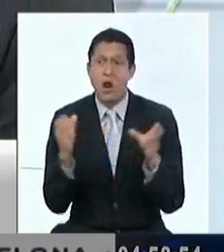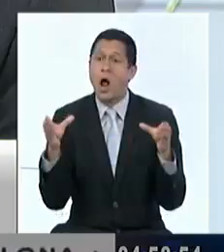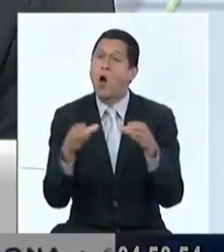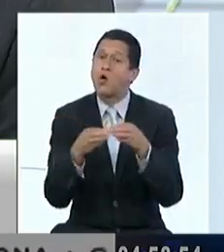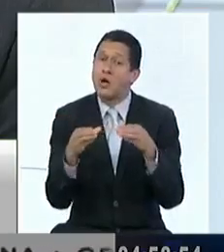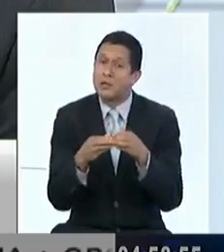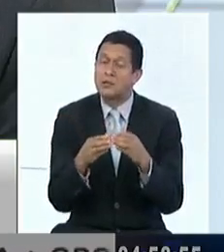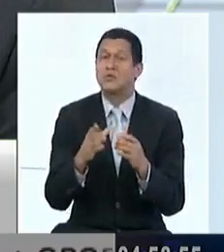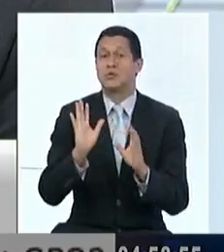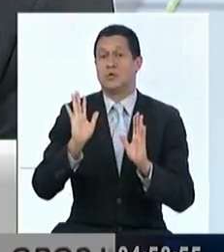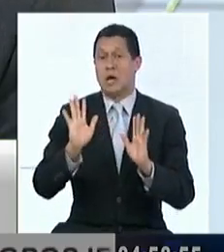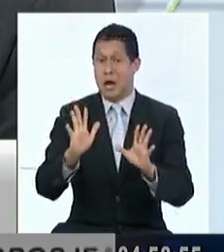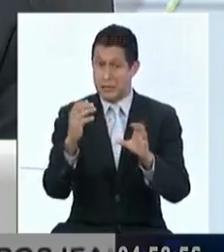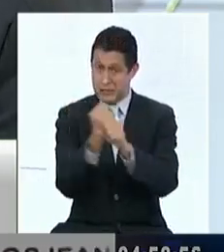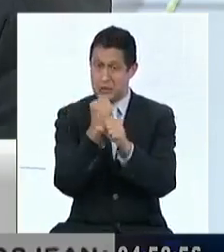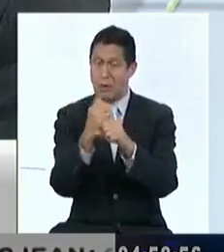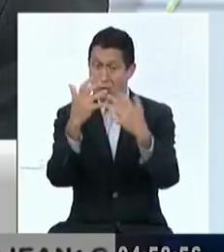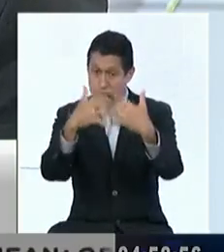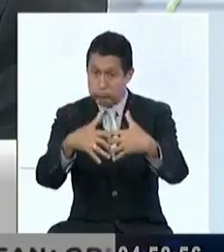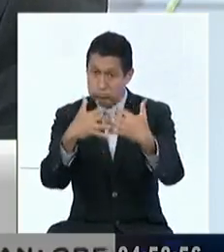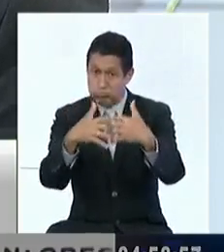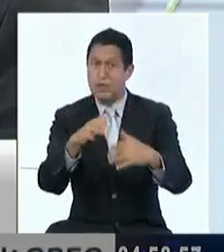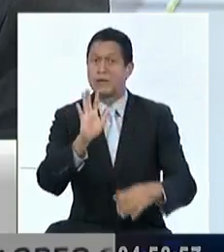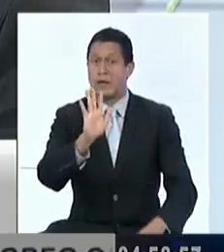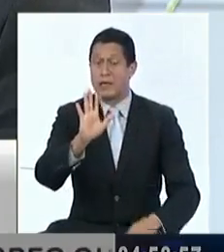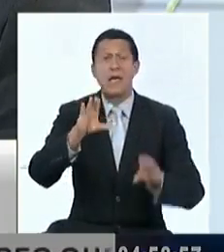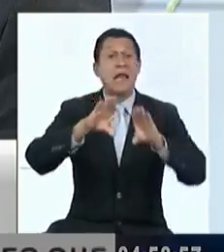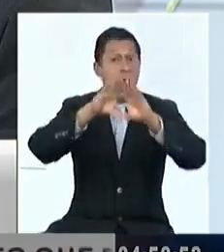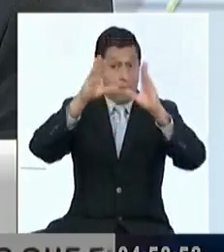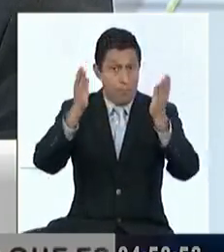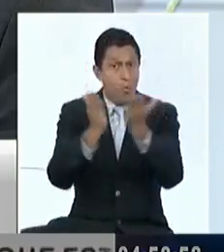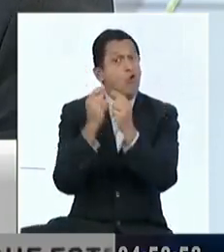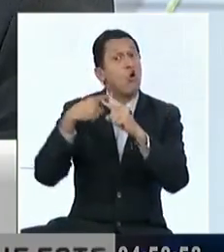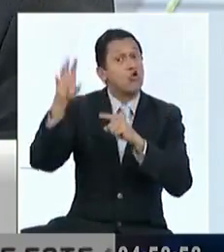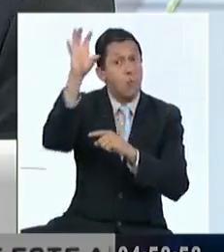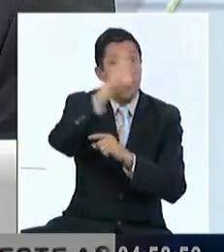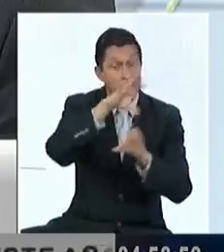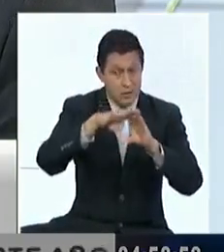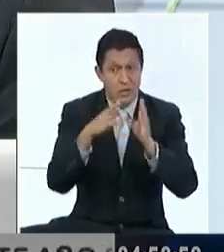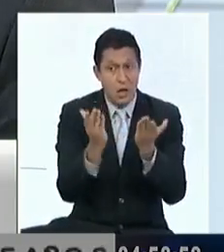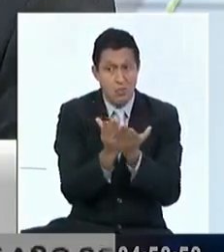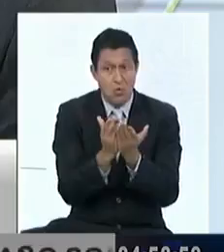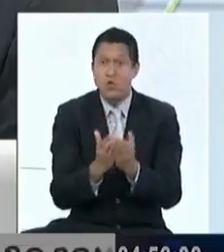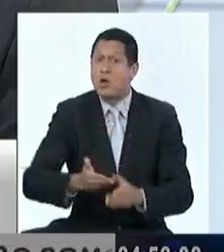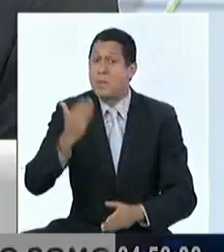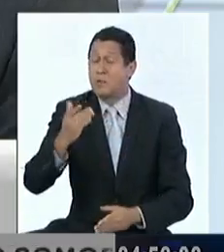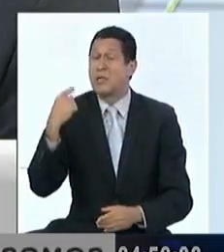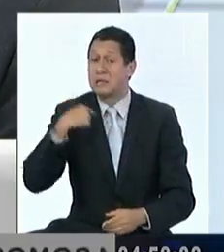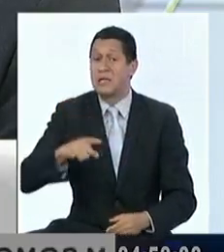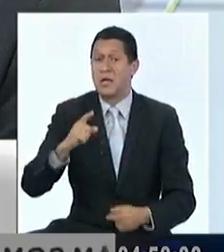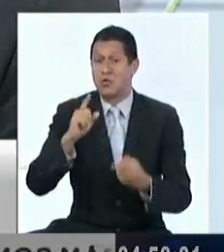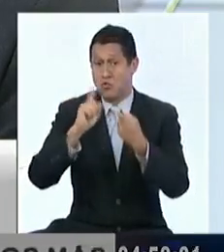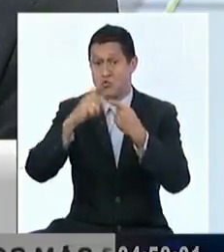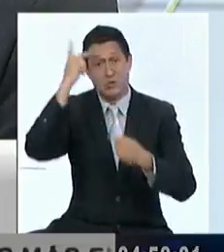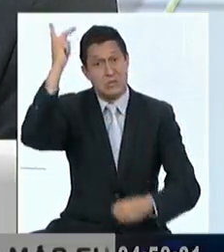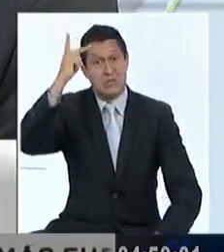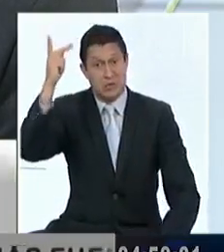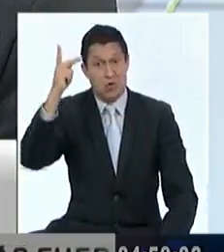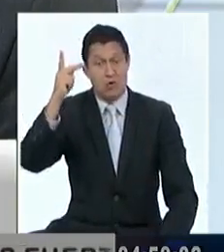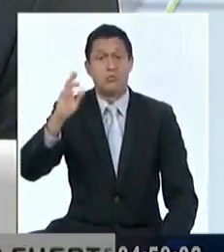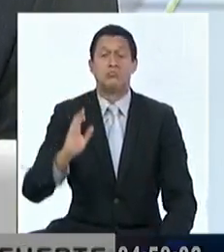incluso esté las organizaciones a nivel mundial ya casi que es imprescindible contar con un psicólogo